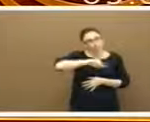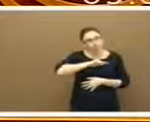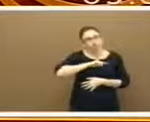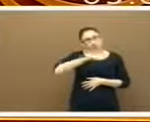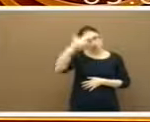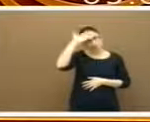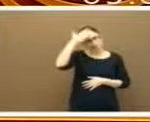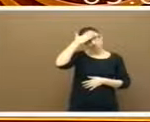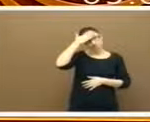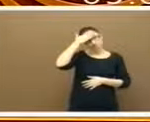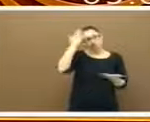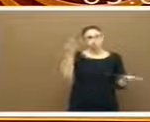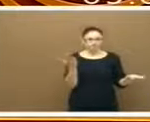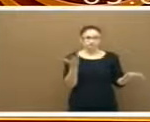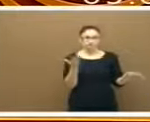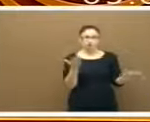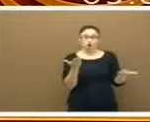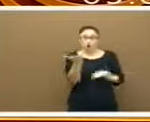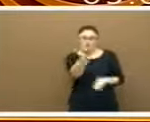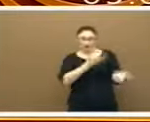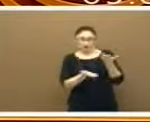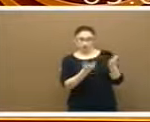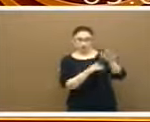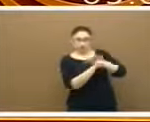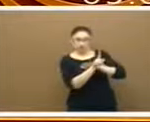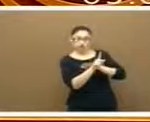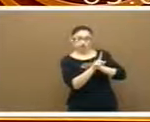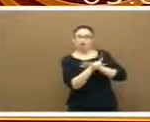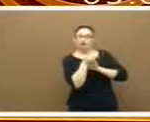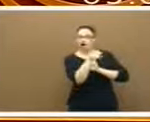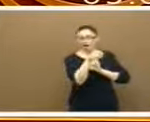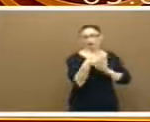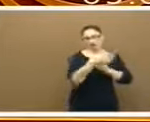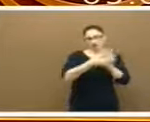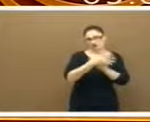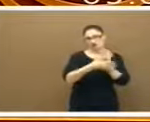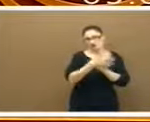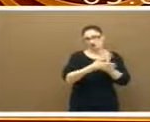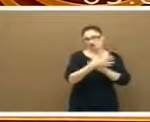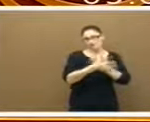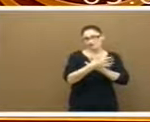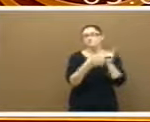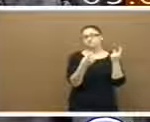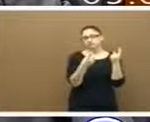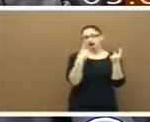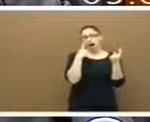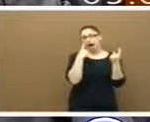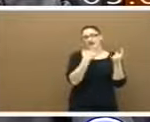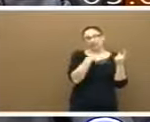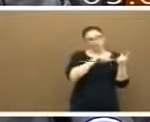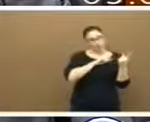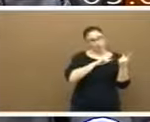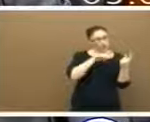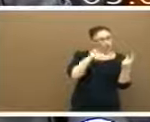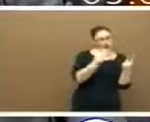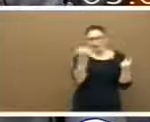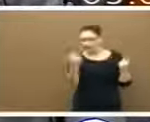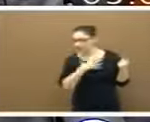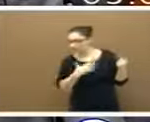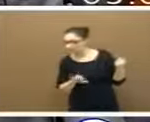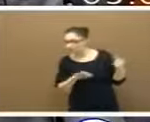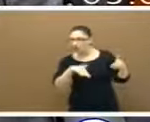principalmente más de incremento de la cooperación al desarrollo tenemos que hablar, tenemos que ver en cuáles podemos apoyar y cuáles podemos entre